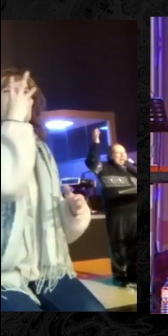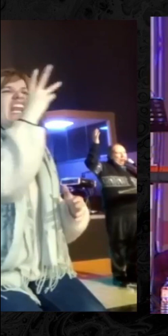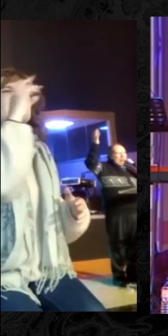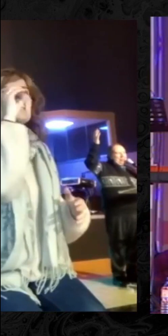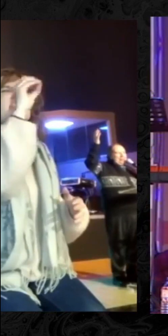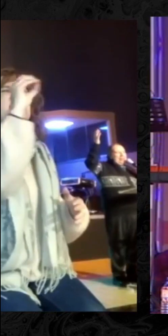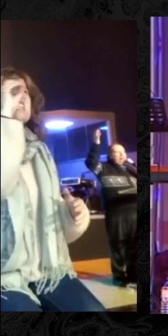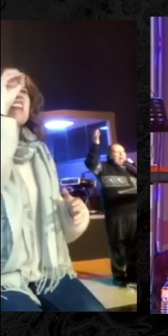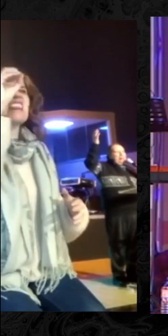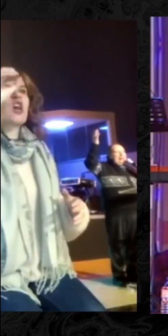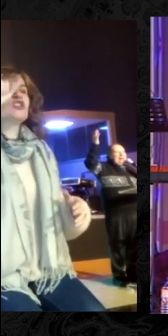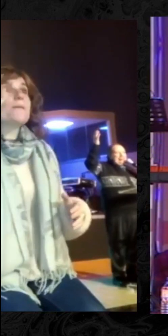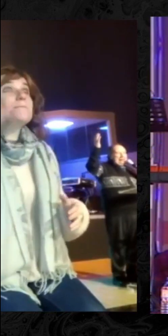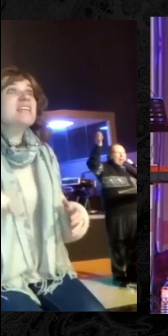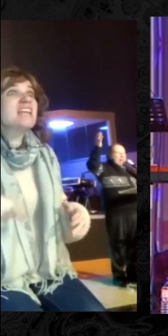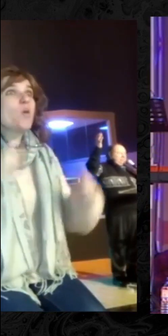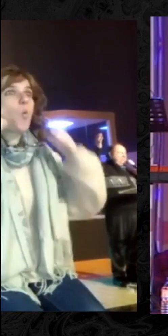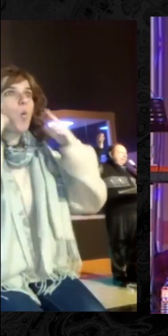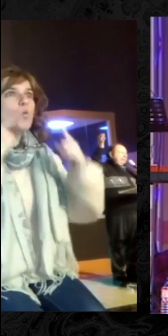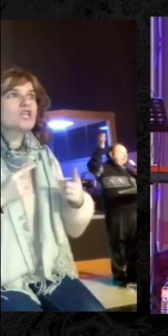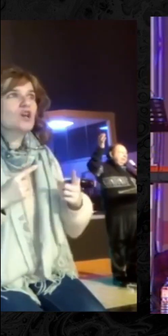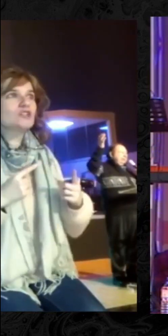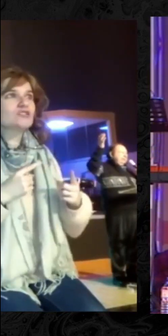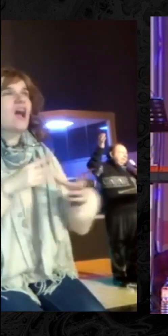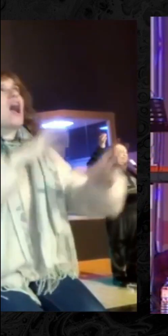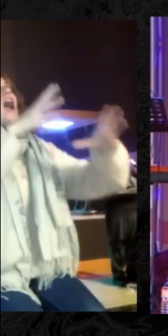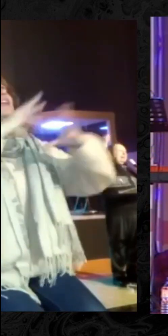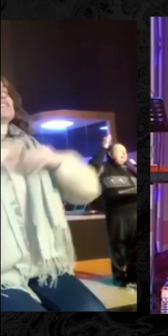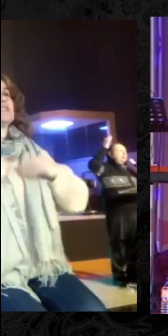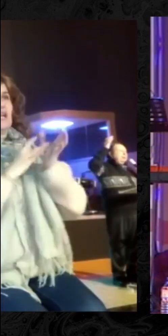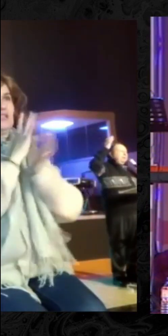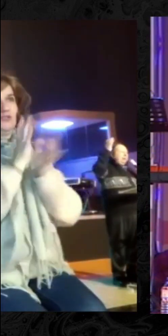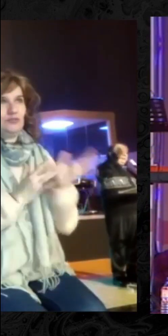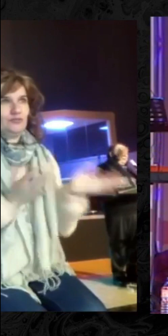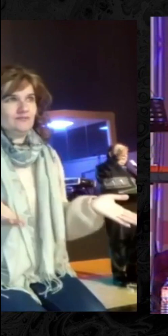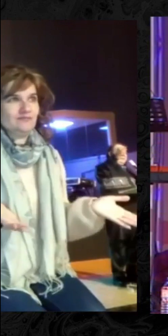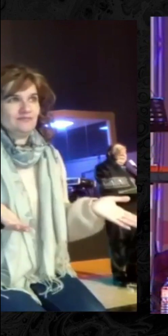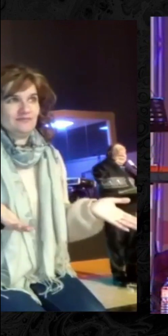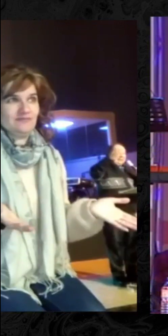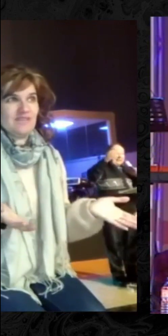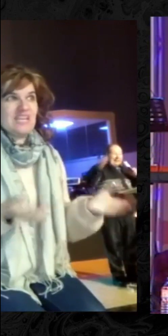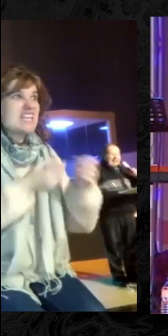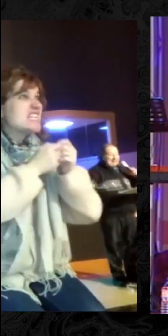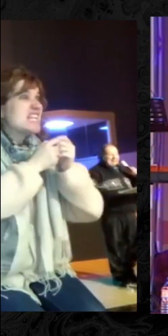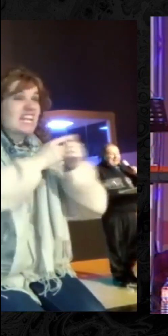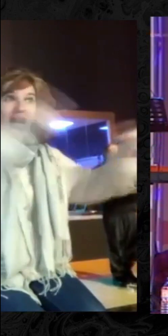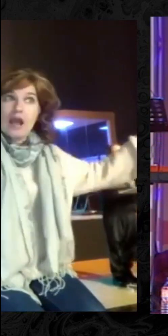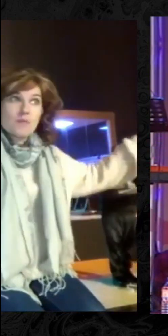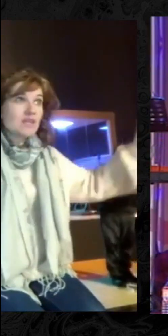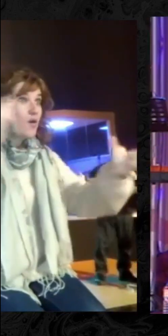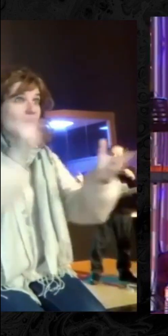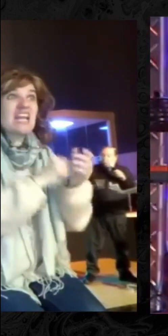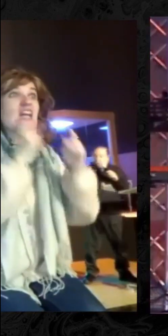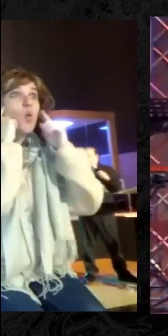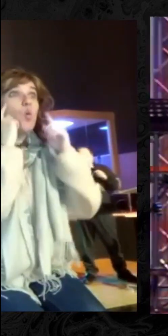aplauso al señor y el número está creciendo está creciendo tan fuerte que en Israel los